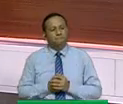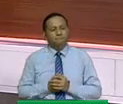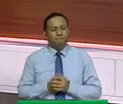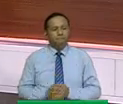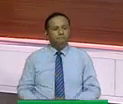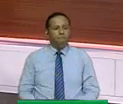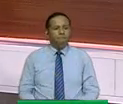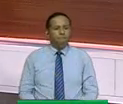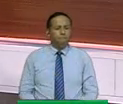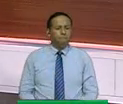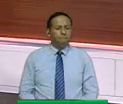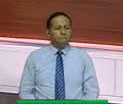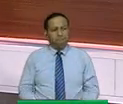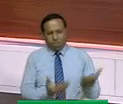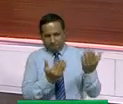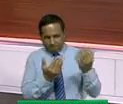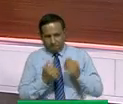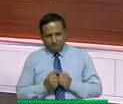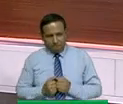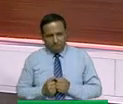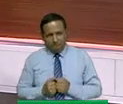Te escuchamos.